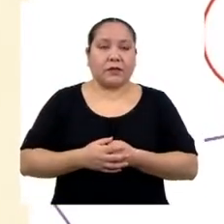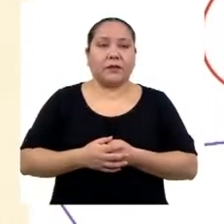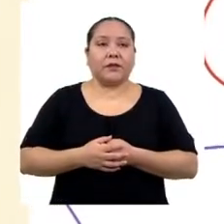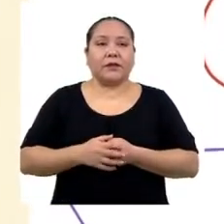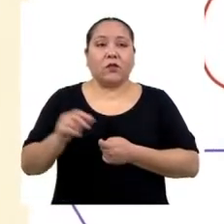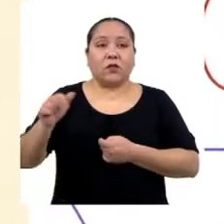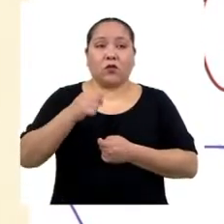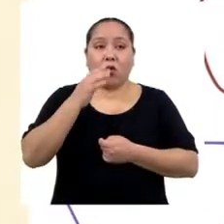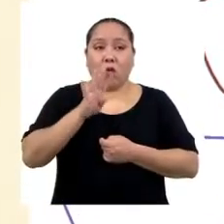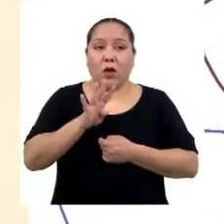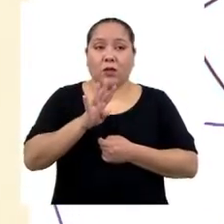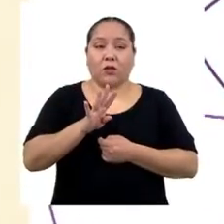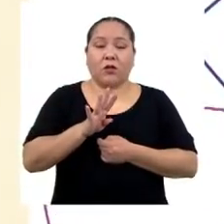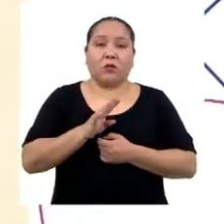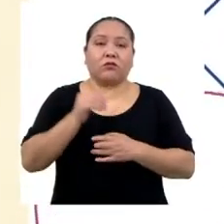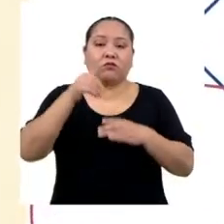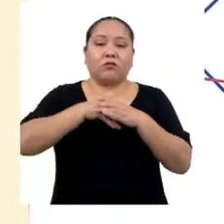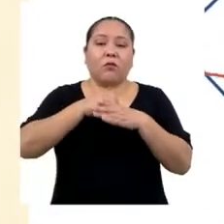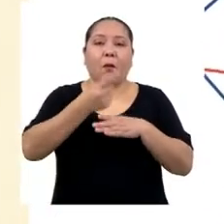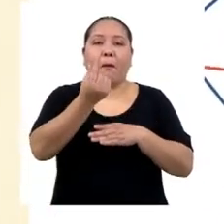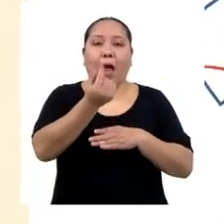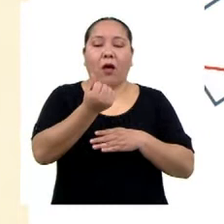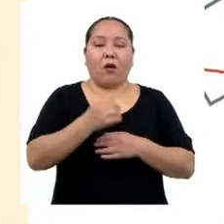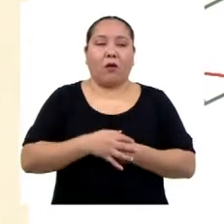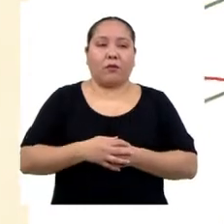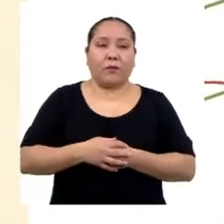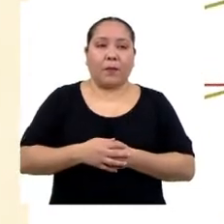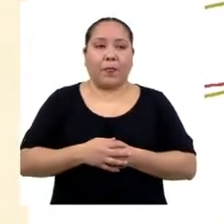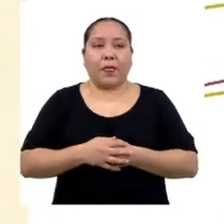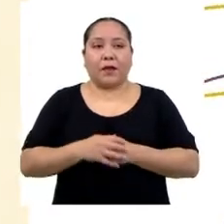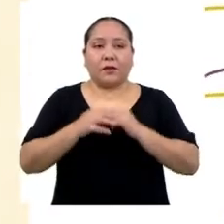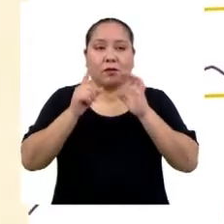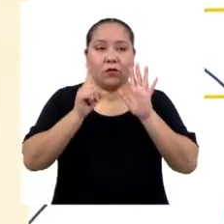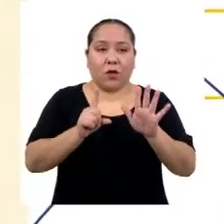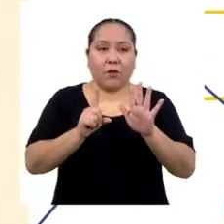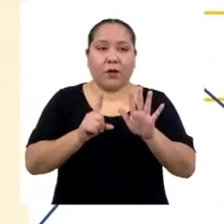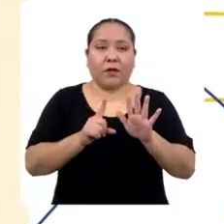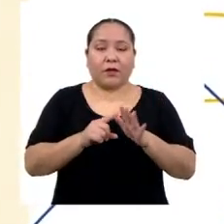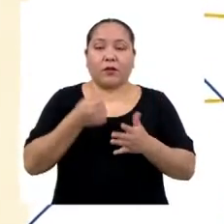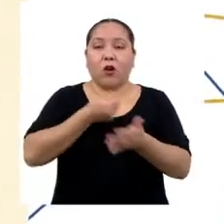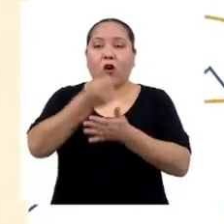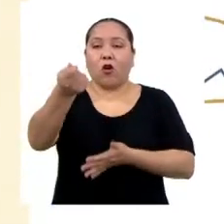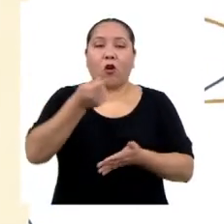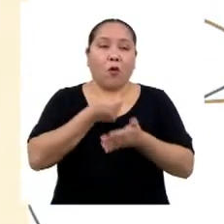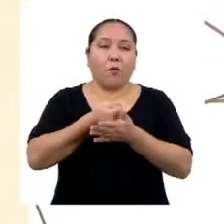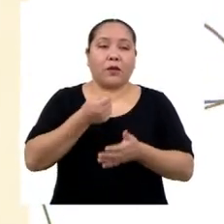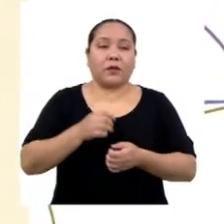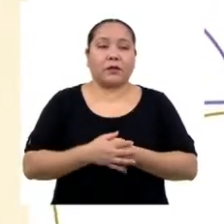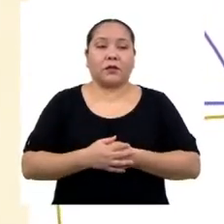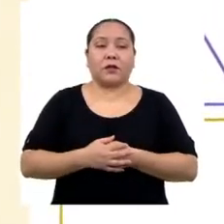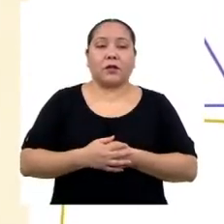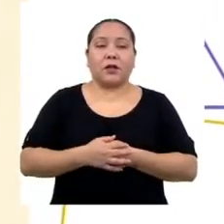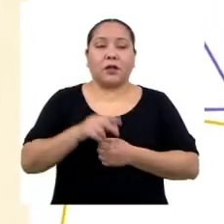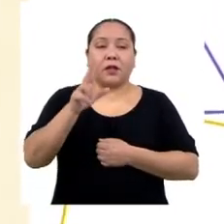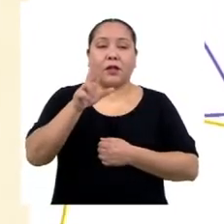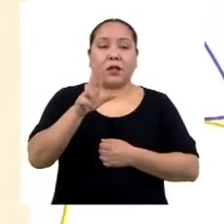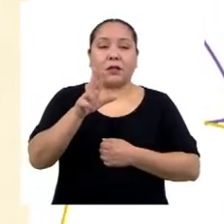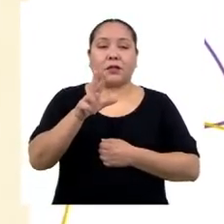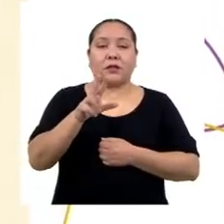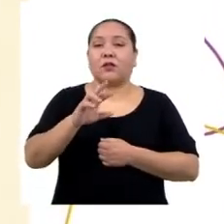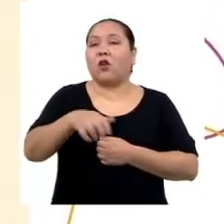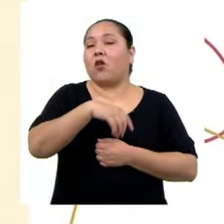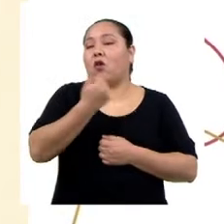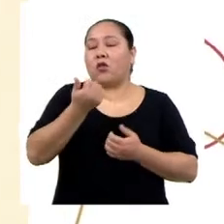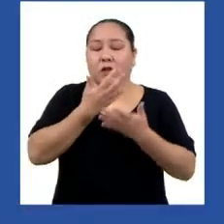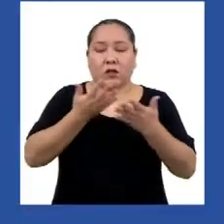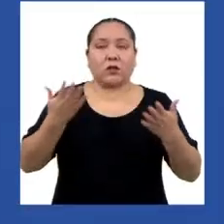Otros 4 por realizar gestiones bancarias. 9 respondieron para hacer compras y 3 que por